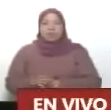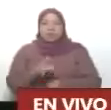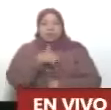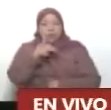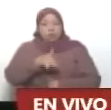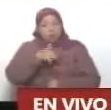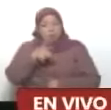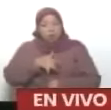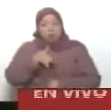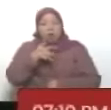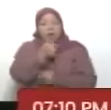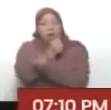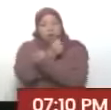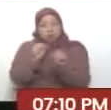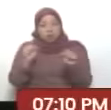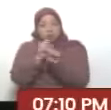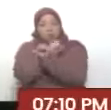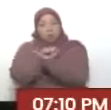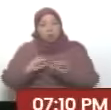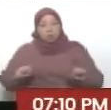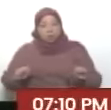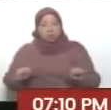con convencimiento.